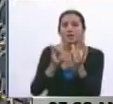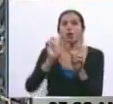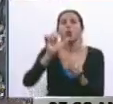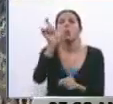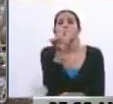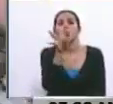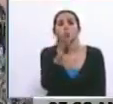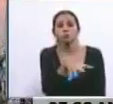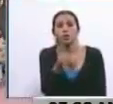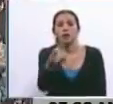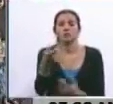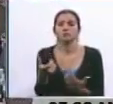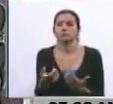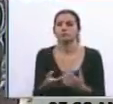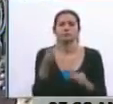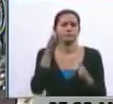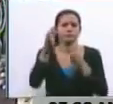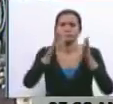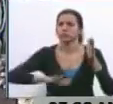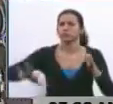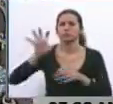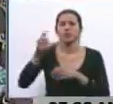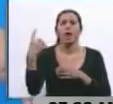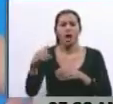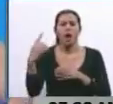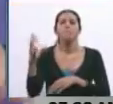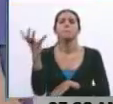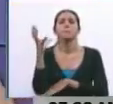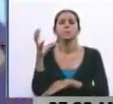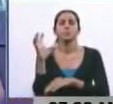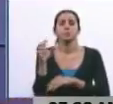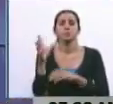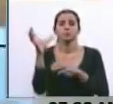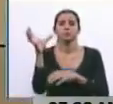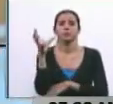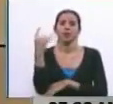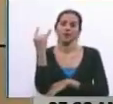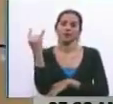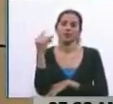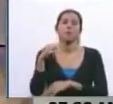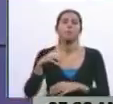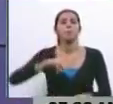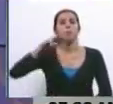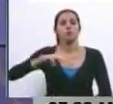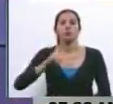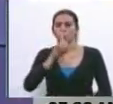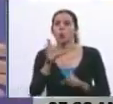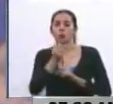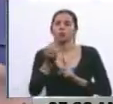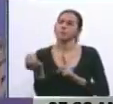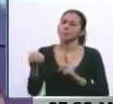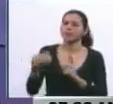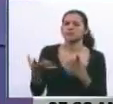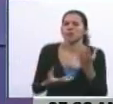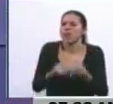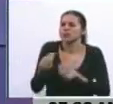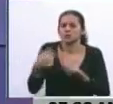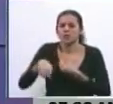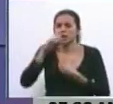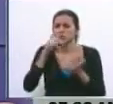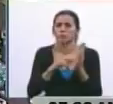sea, estamos en todo el país. Eso forma parte de uno de los logros. ¿Qué otros logros puede garantizar que ha tenido Movilnet durante este